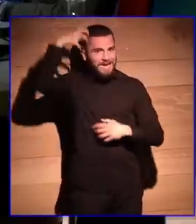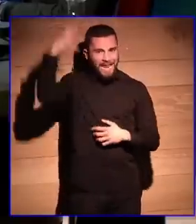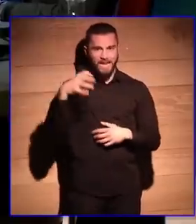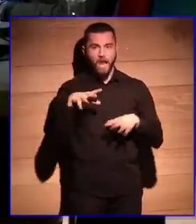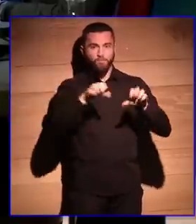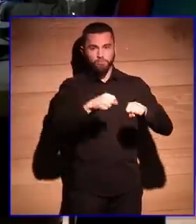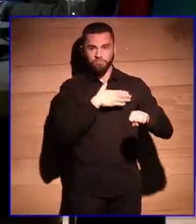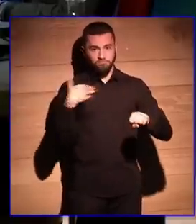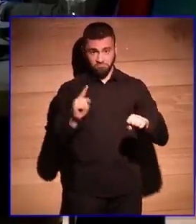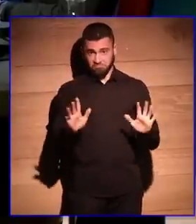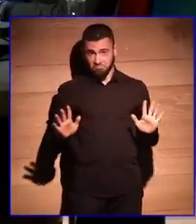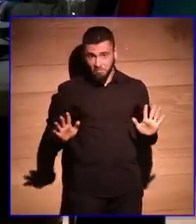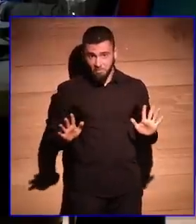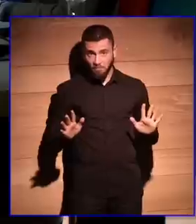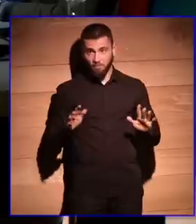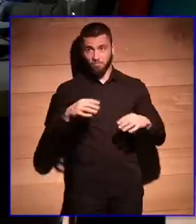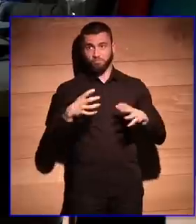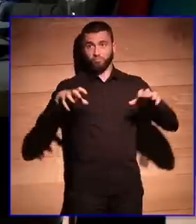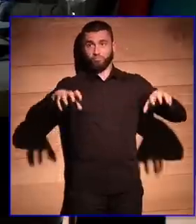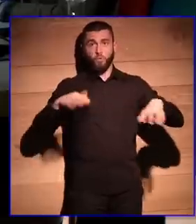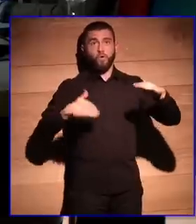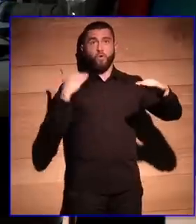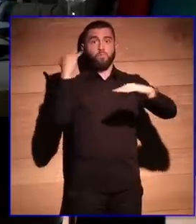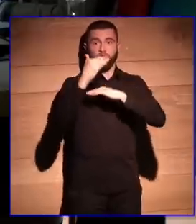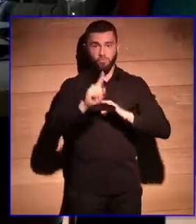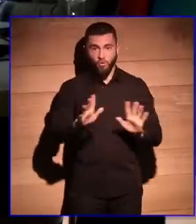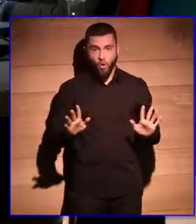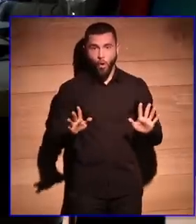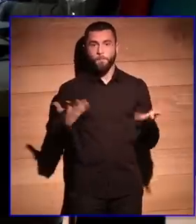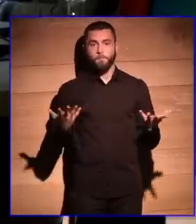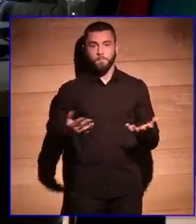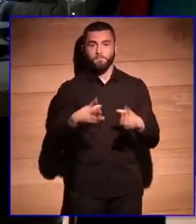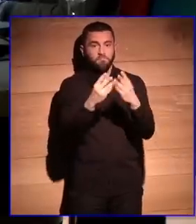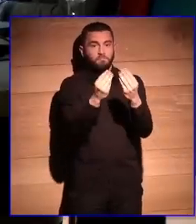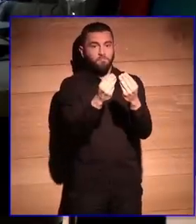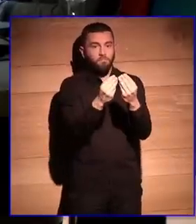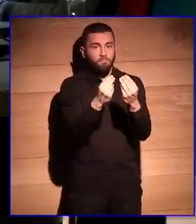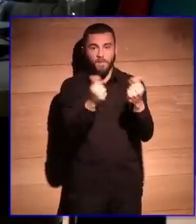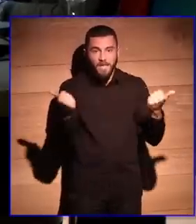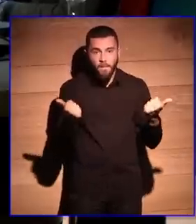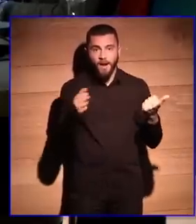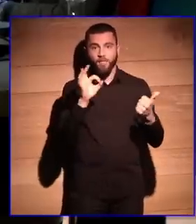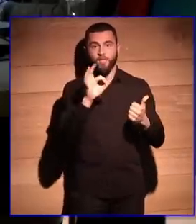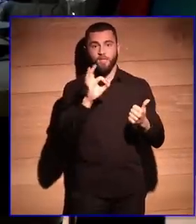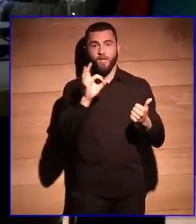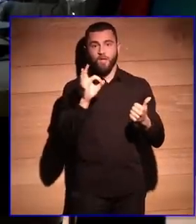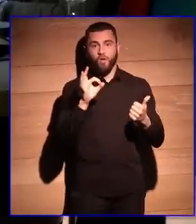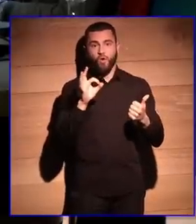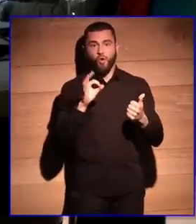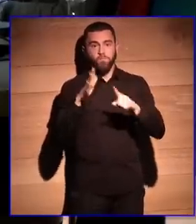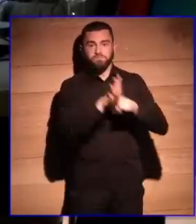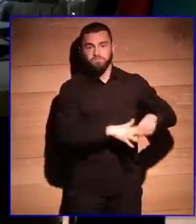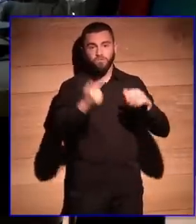subido, aupado a su trono. Simplemente desaparece o vuelve al ostracismo una